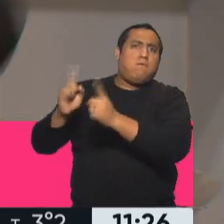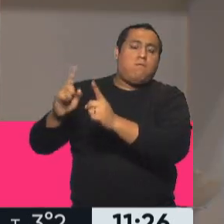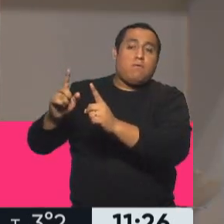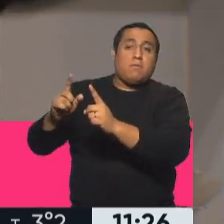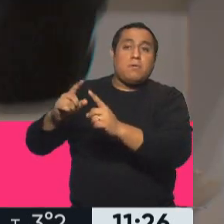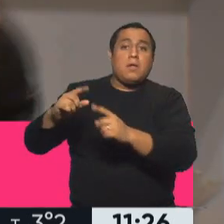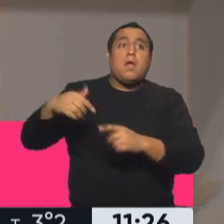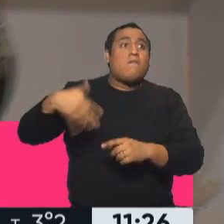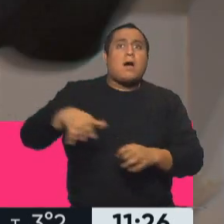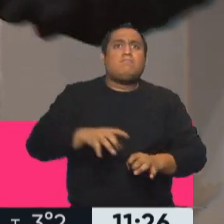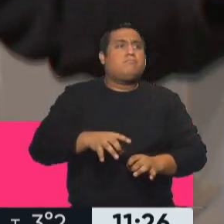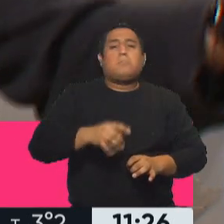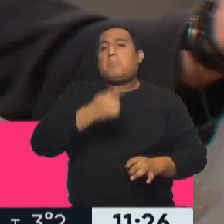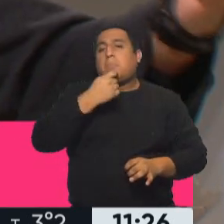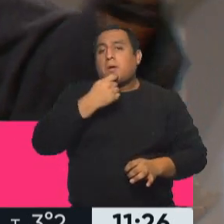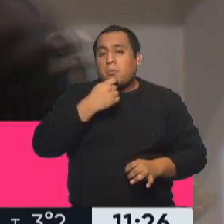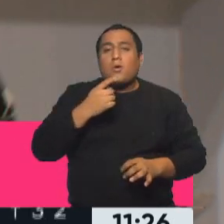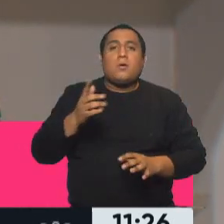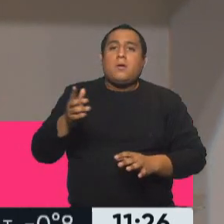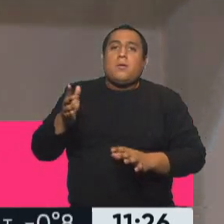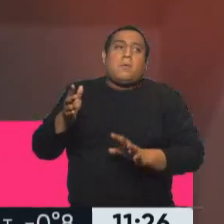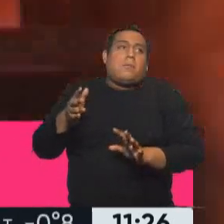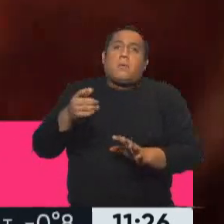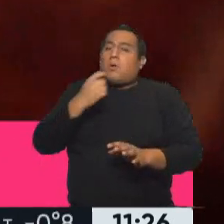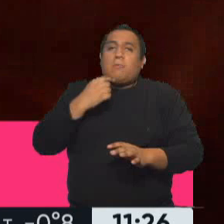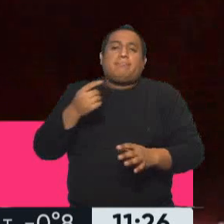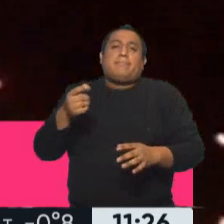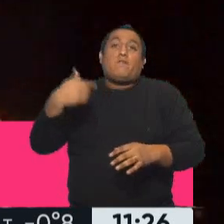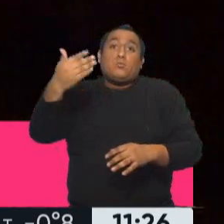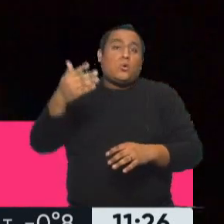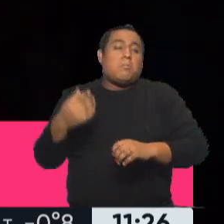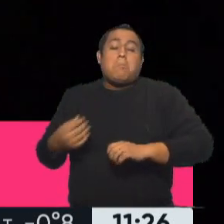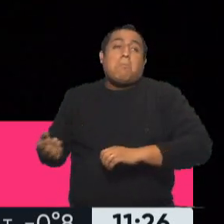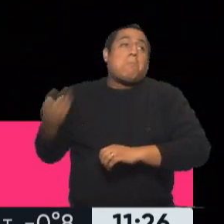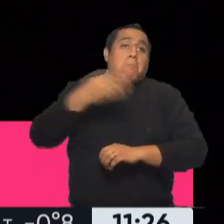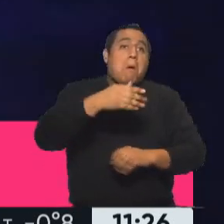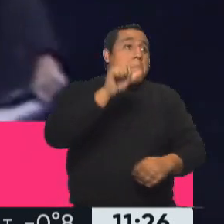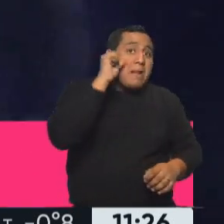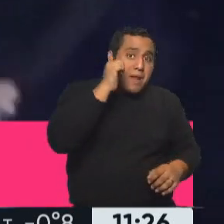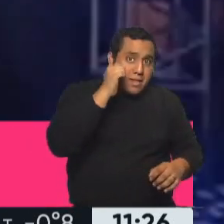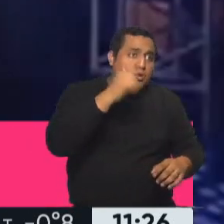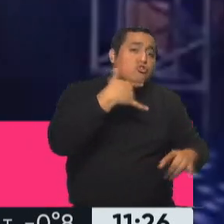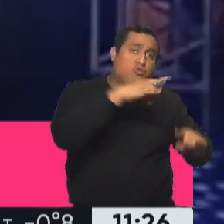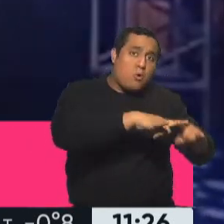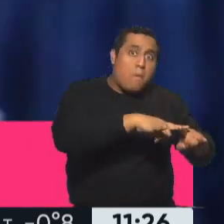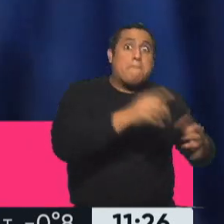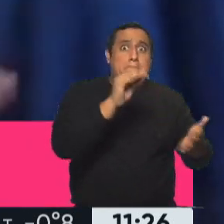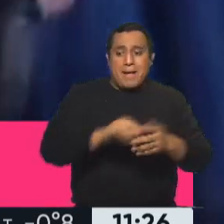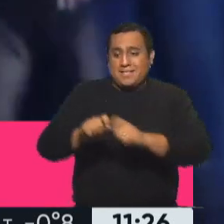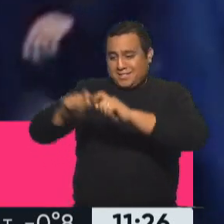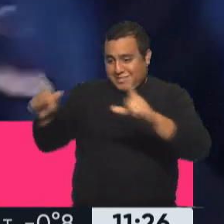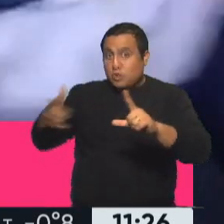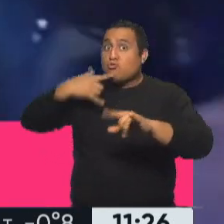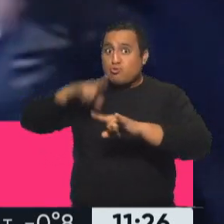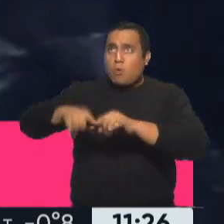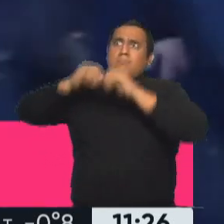cuando todo se libere lo más bien, estás haciendo temporada en Mar del Plata y un día salís en streaming para el resto del mundo. Eso, es una totalmente ventana más. Y está bueno porque más te pueden ver no solo de Carlos